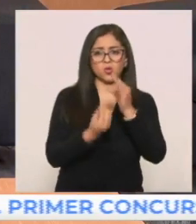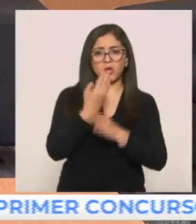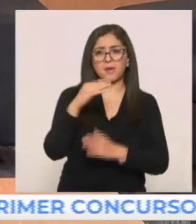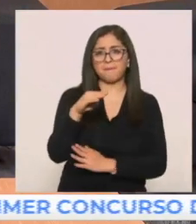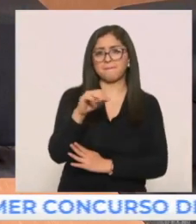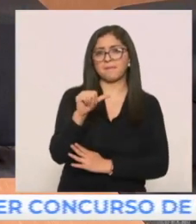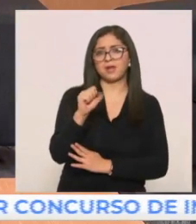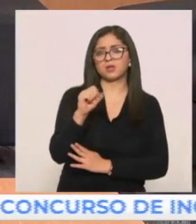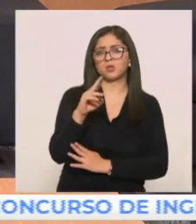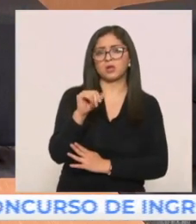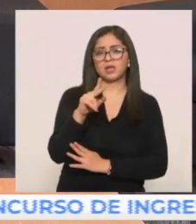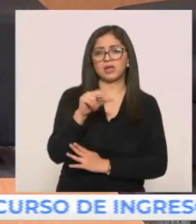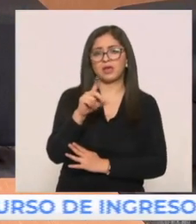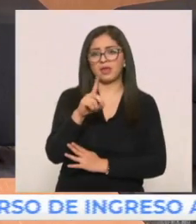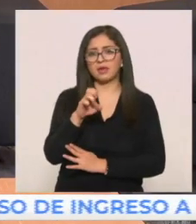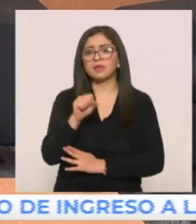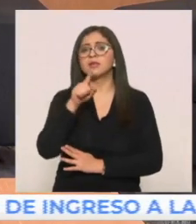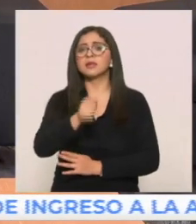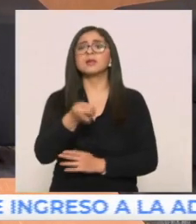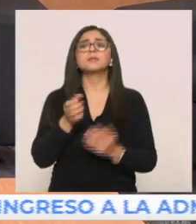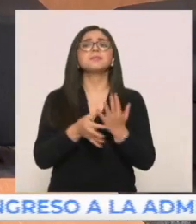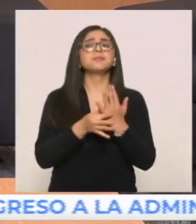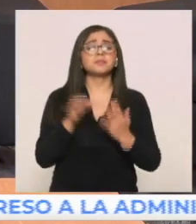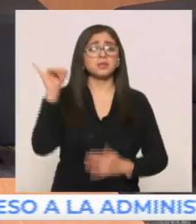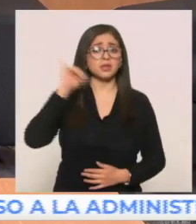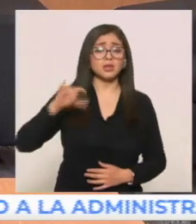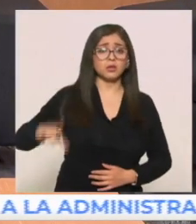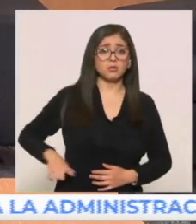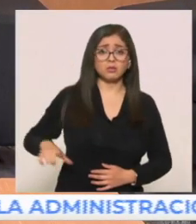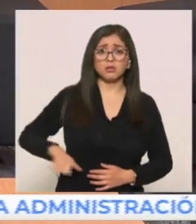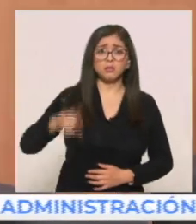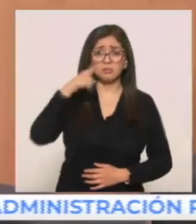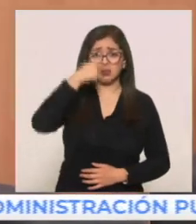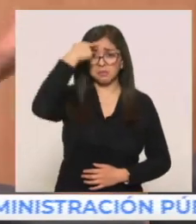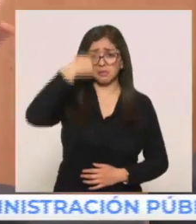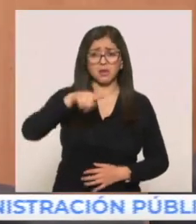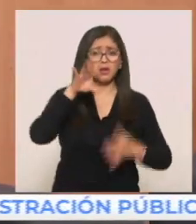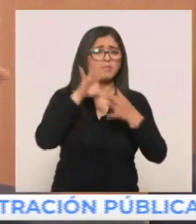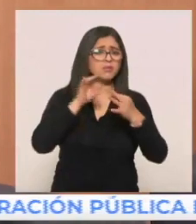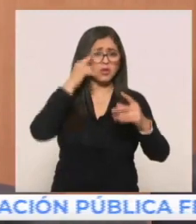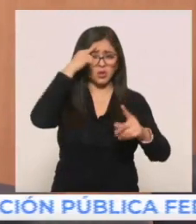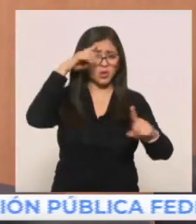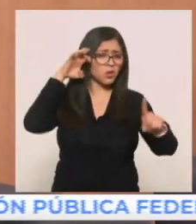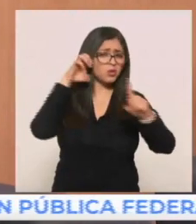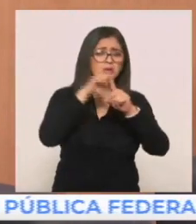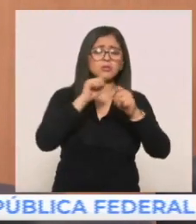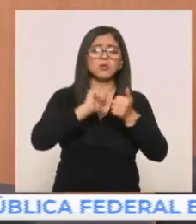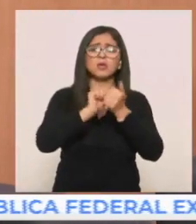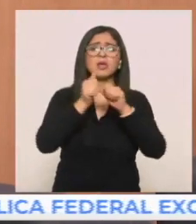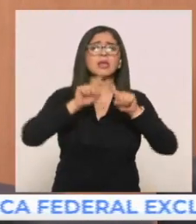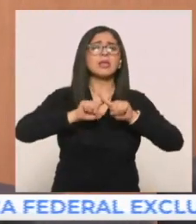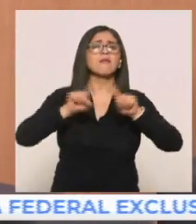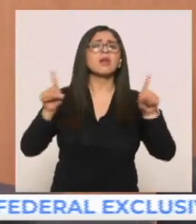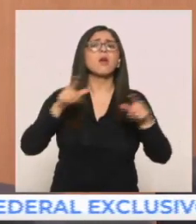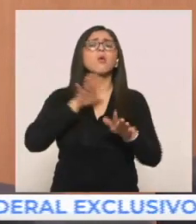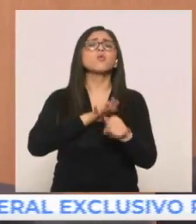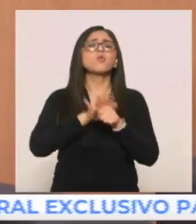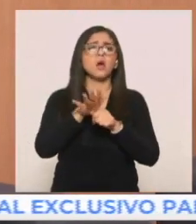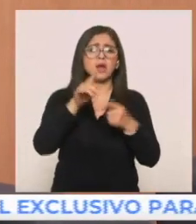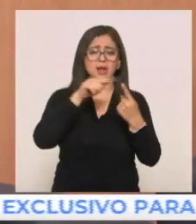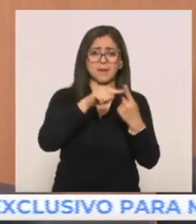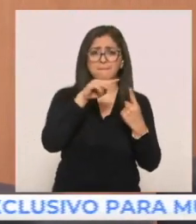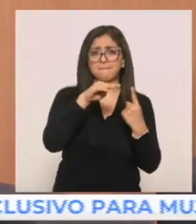ayer, ya le dábamos testigo la jefa de gobierno. Para entender este concepto y entender las diferencias, ¿cuáles son estas principales diferencias entre el